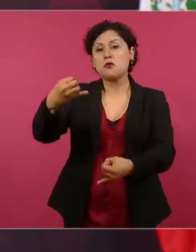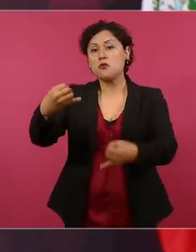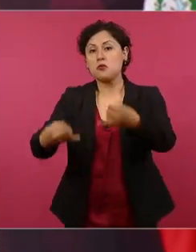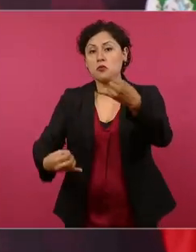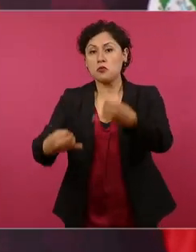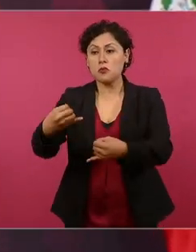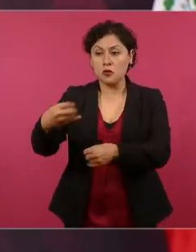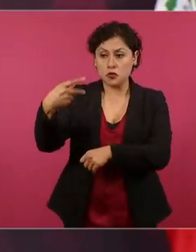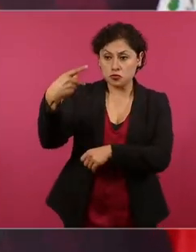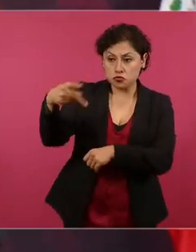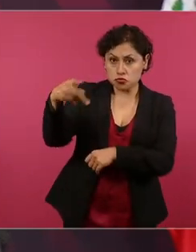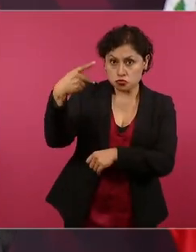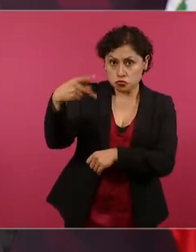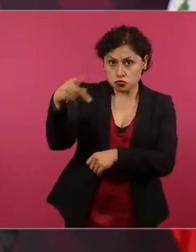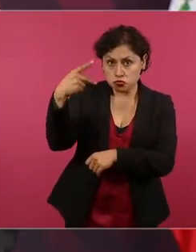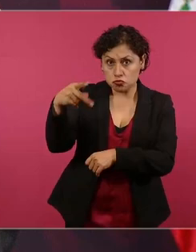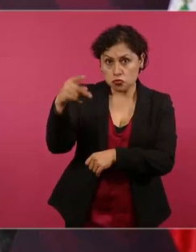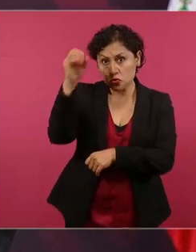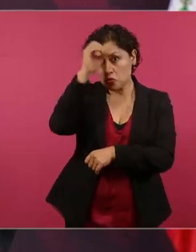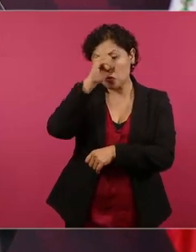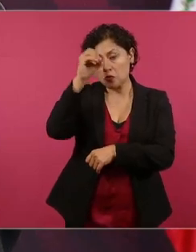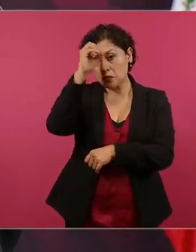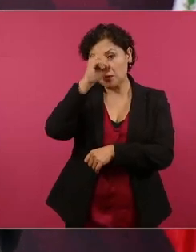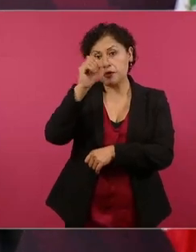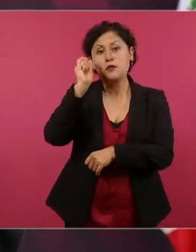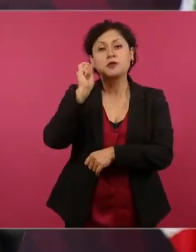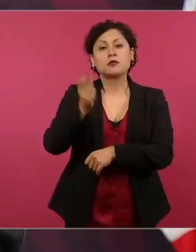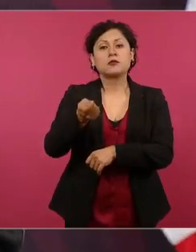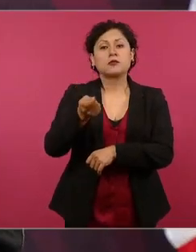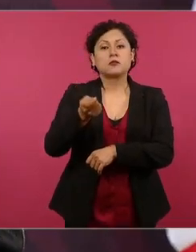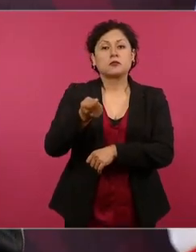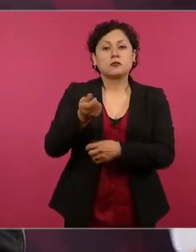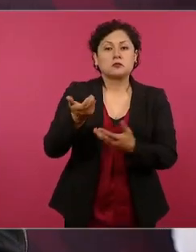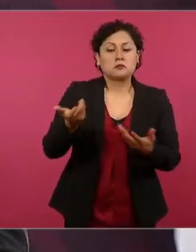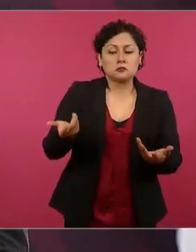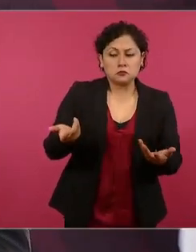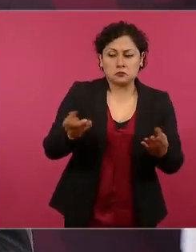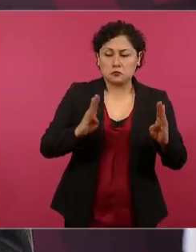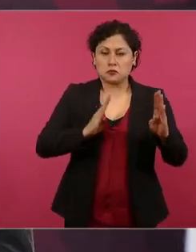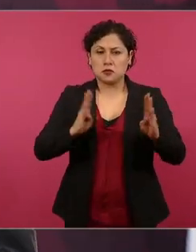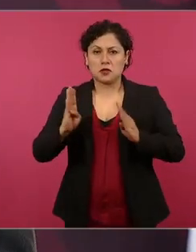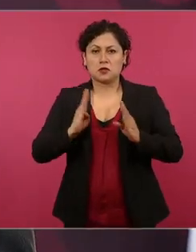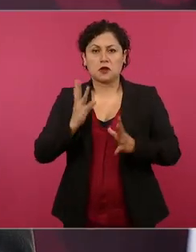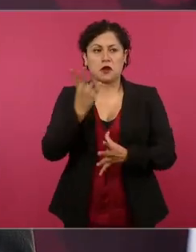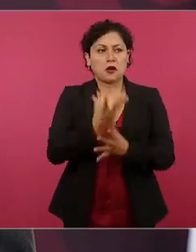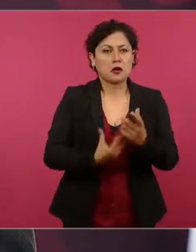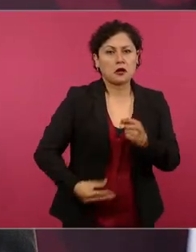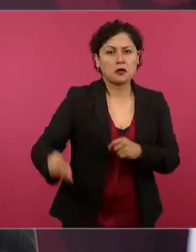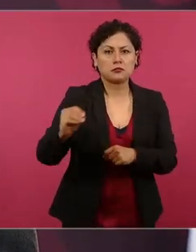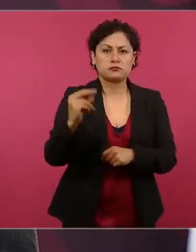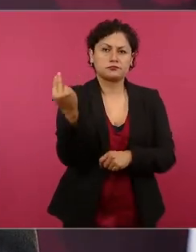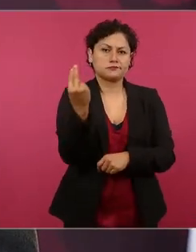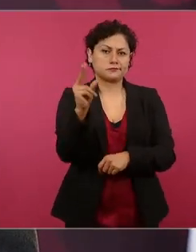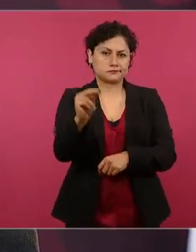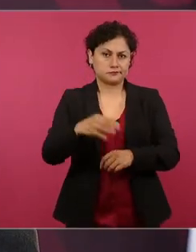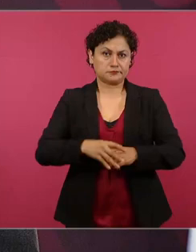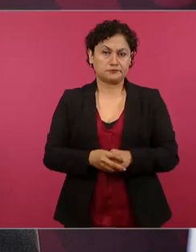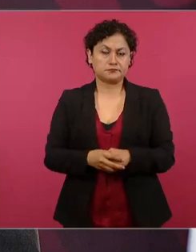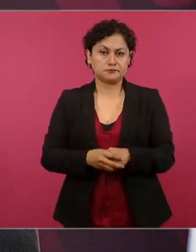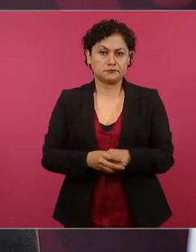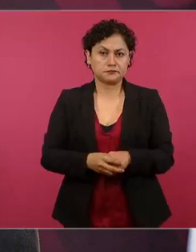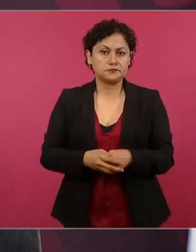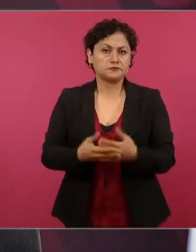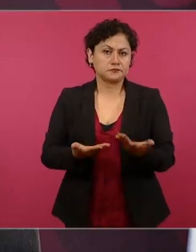resolvió que no hay riesgo de que puedan escaparse.